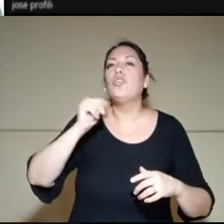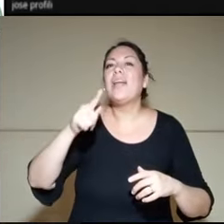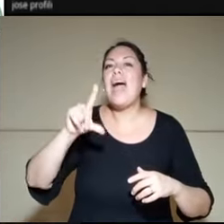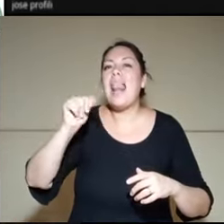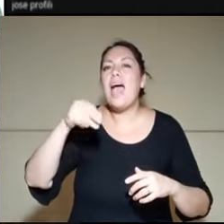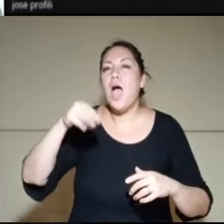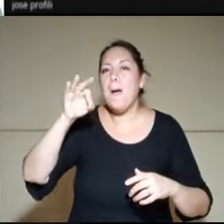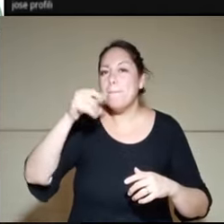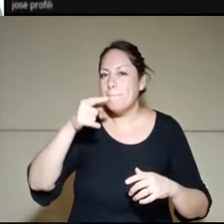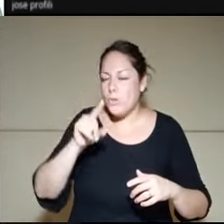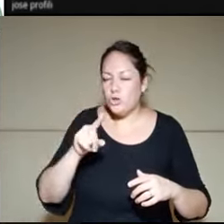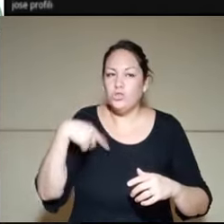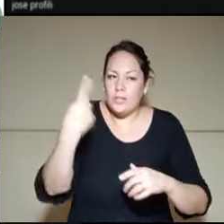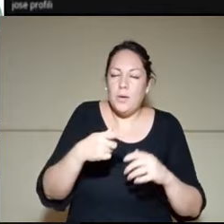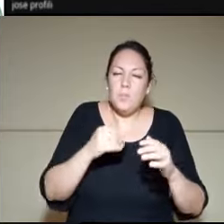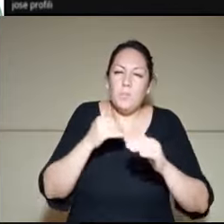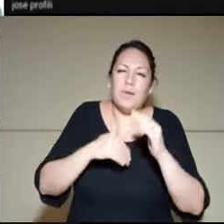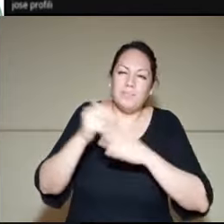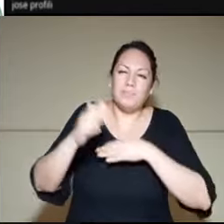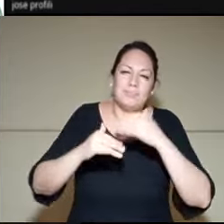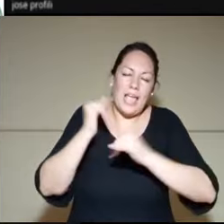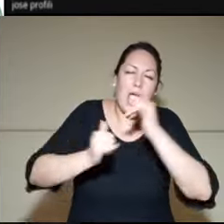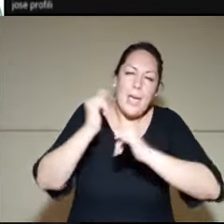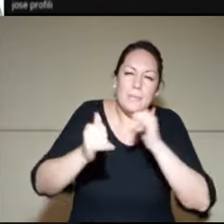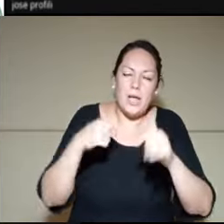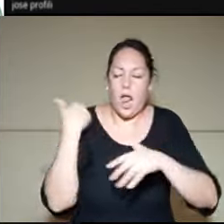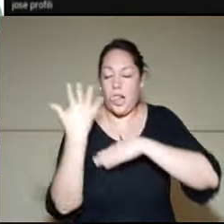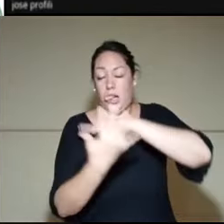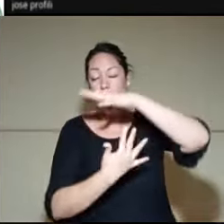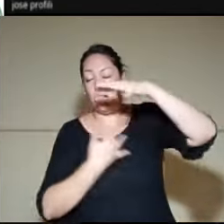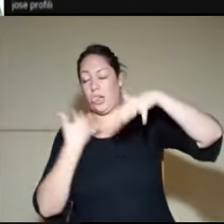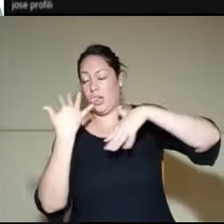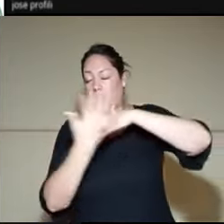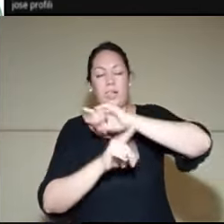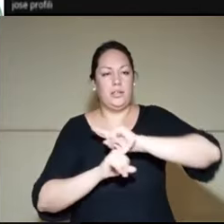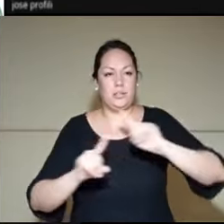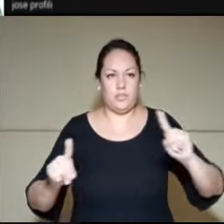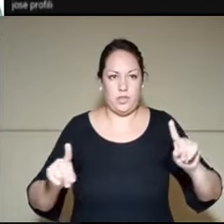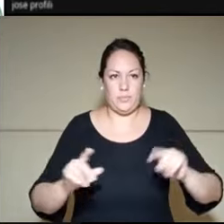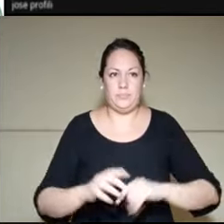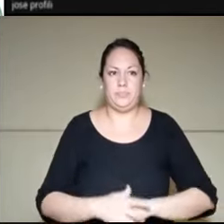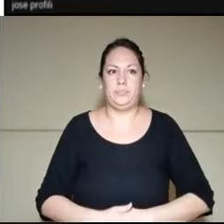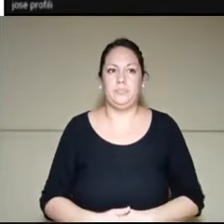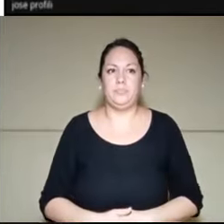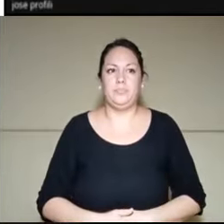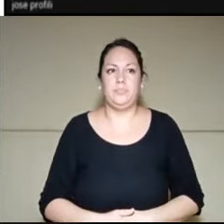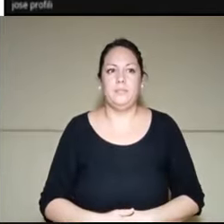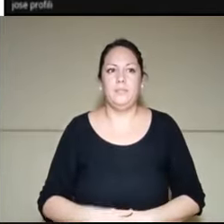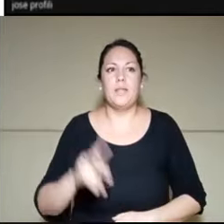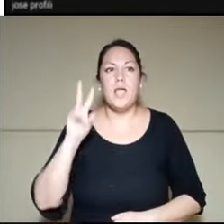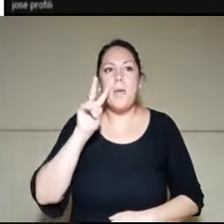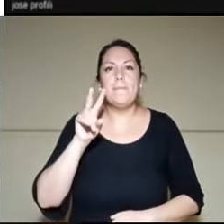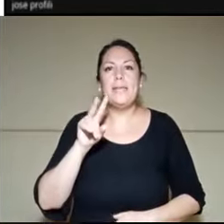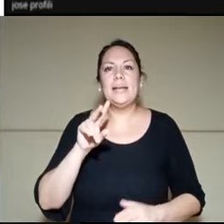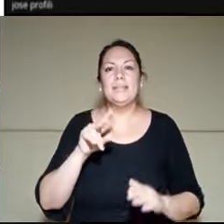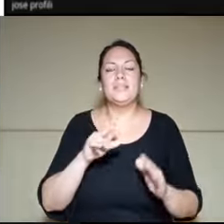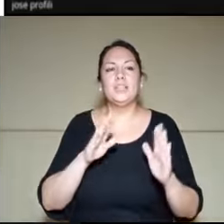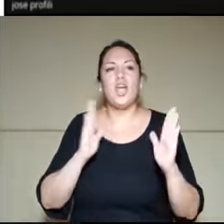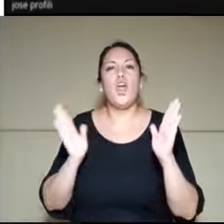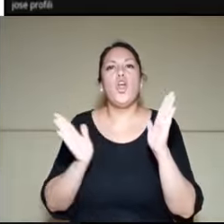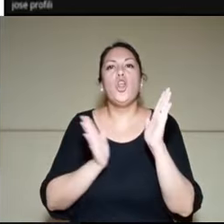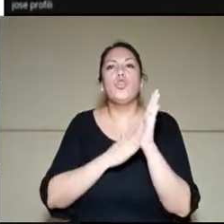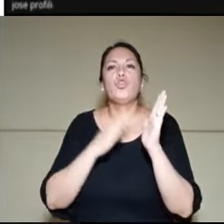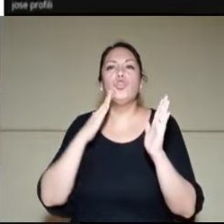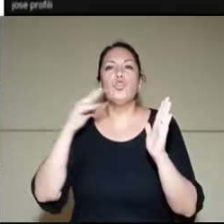algunas otras estructuras que después las vamos a ir viendo, no los voy a marear ahora con tanto. Bien, ven acá, una vista, esta es una